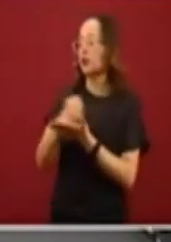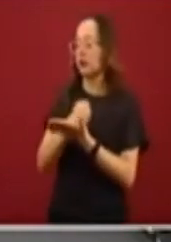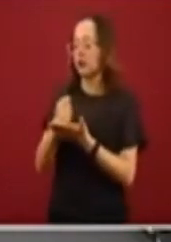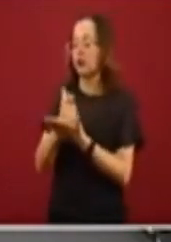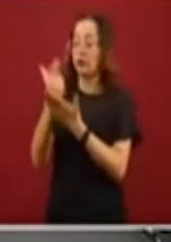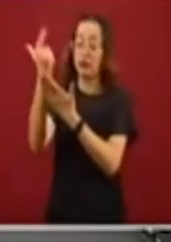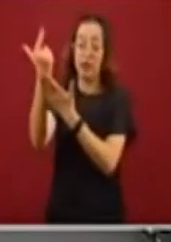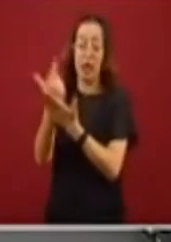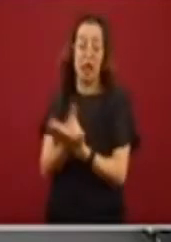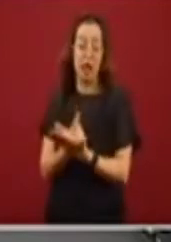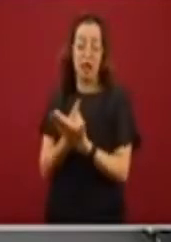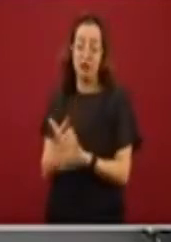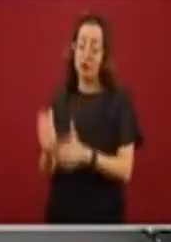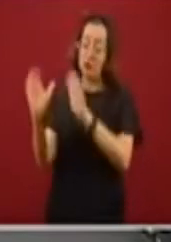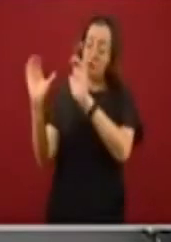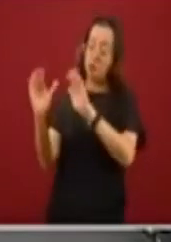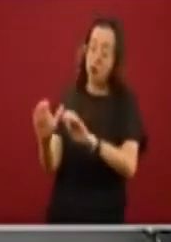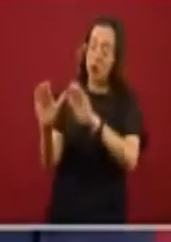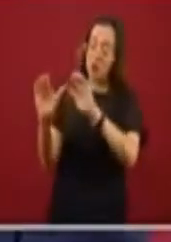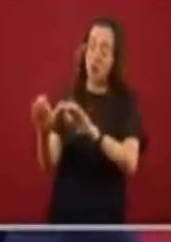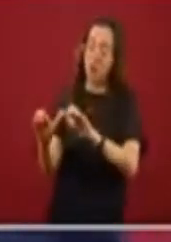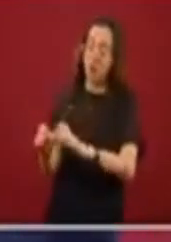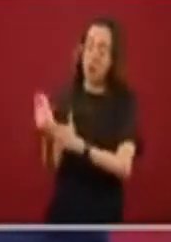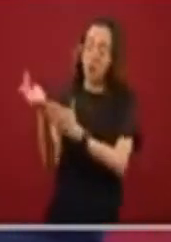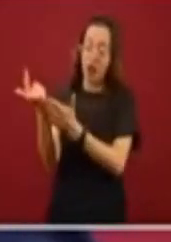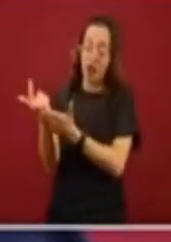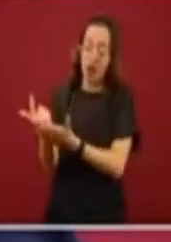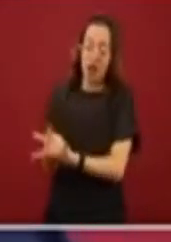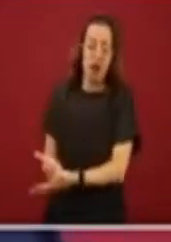de las demandas más